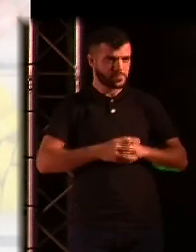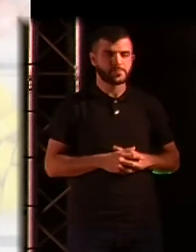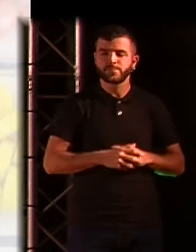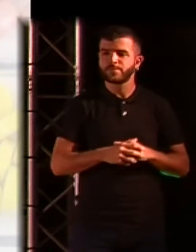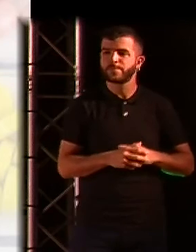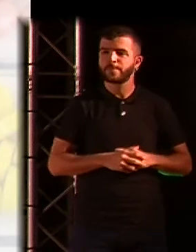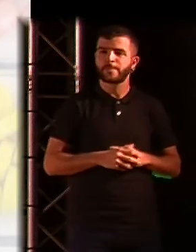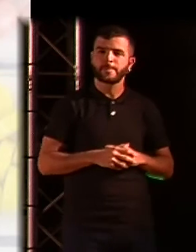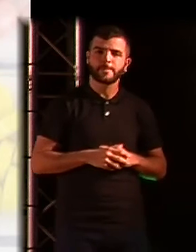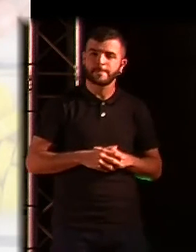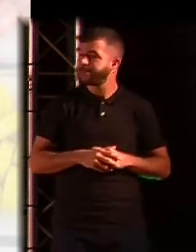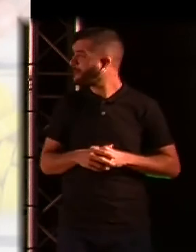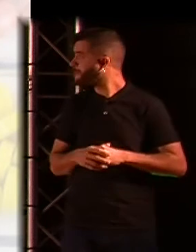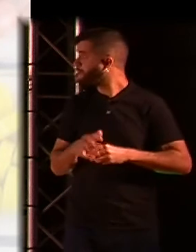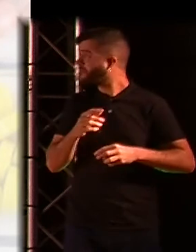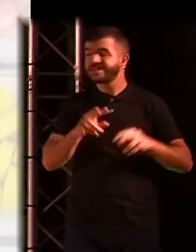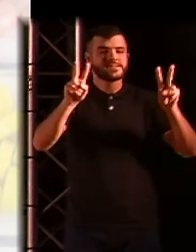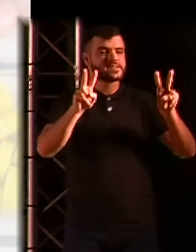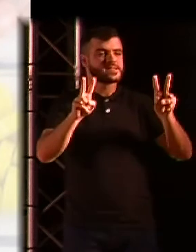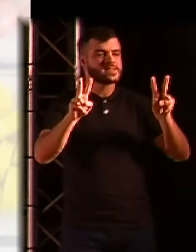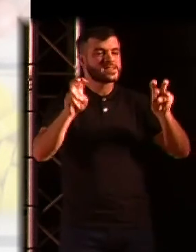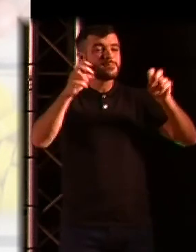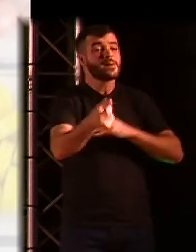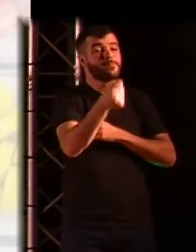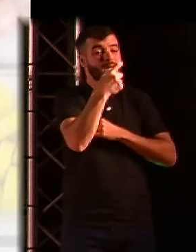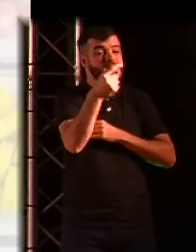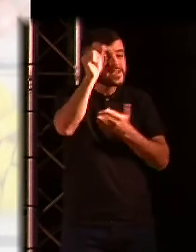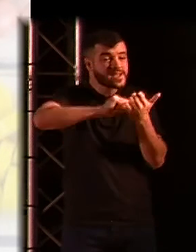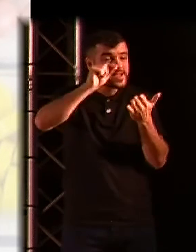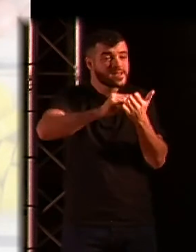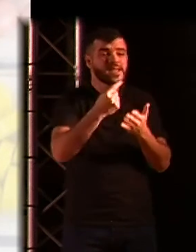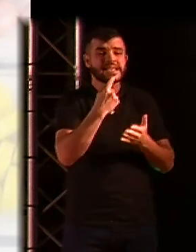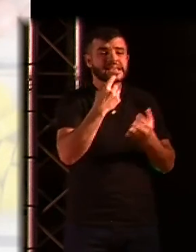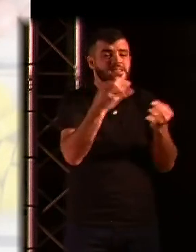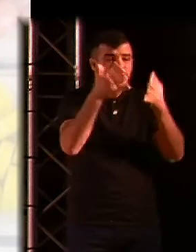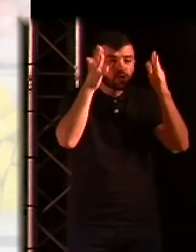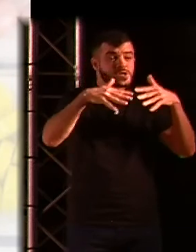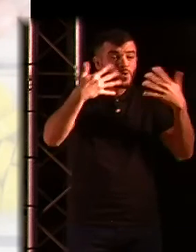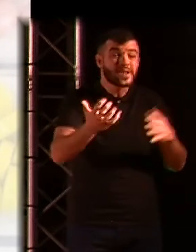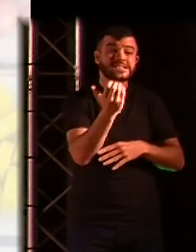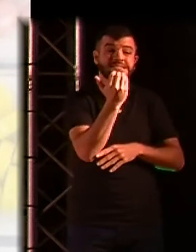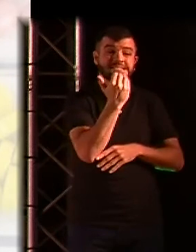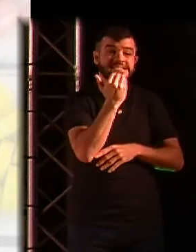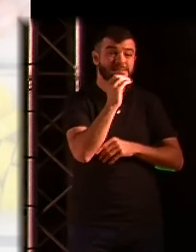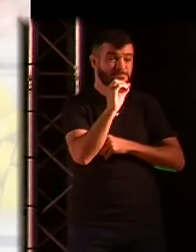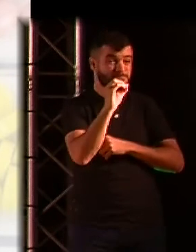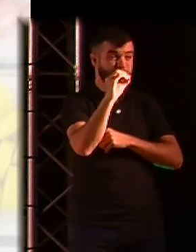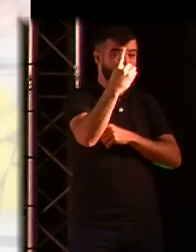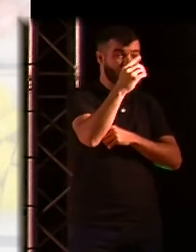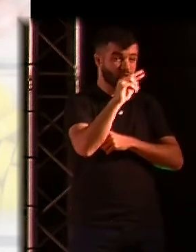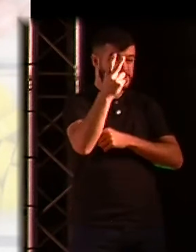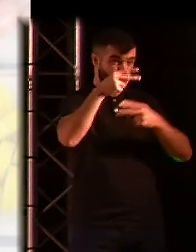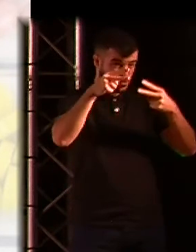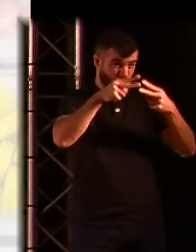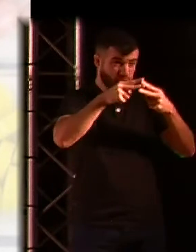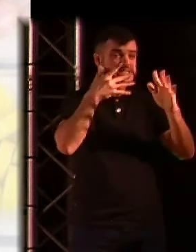¿Qué nos dice sobre la prescripción farmacológica? Que solo se prescribe cuando las medidas no farmacológicas no han dado resultado y